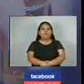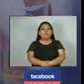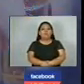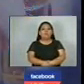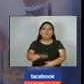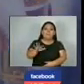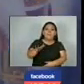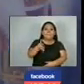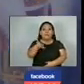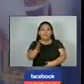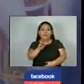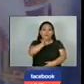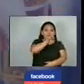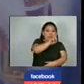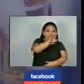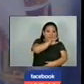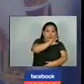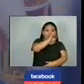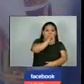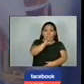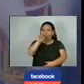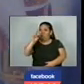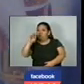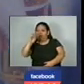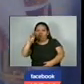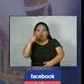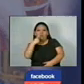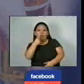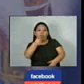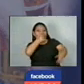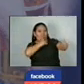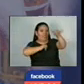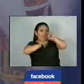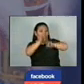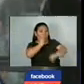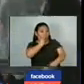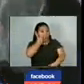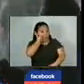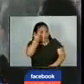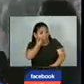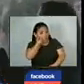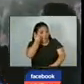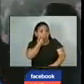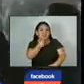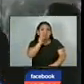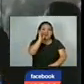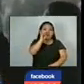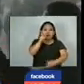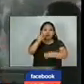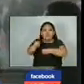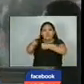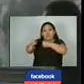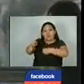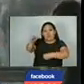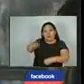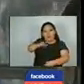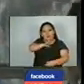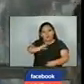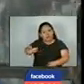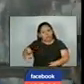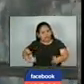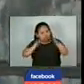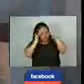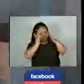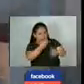Entre el 15 y 20 por ciento incrementó el consumo de alcohol en adolescentes, de acuerdo a la Clínica Antidrogas de El Salvador.